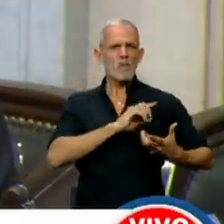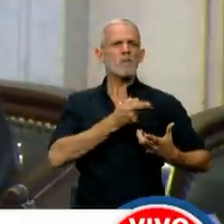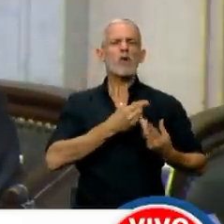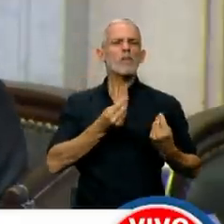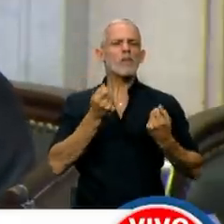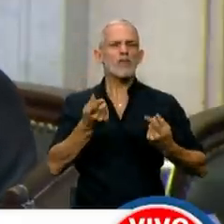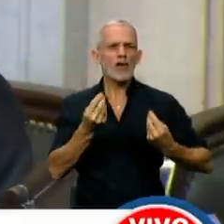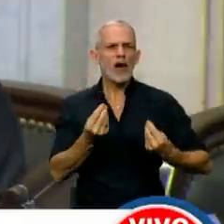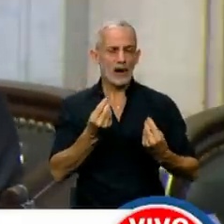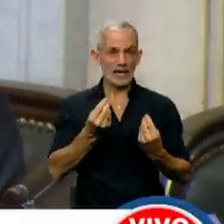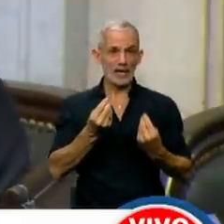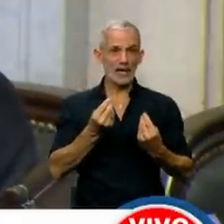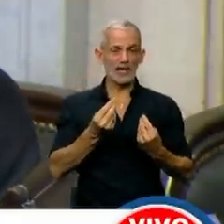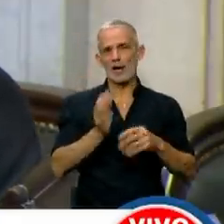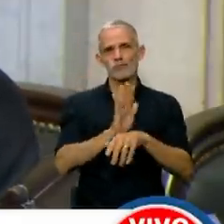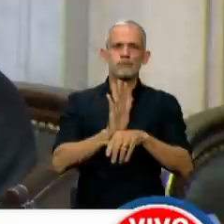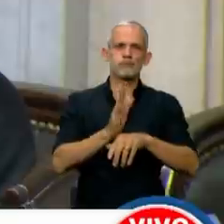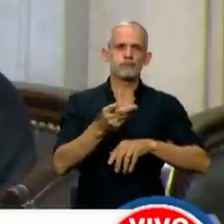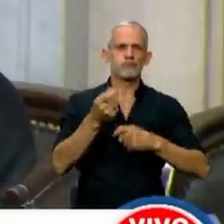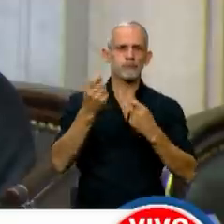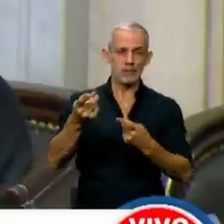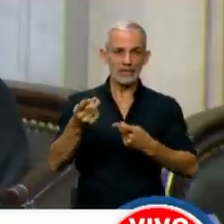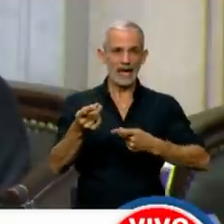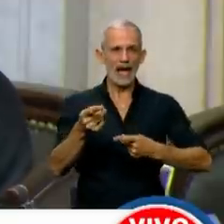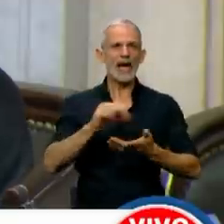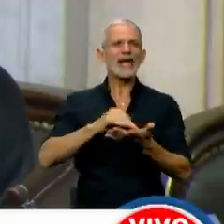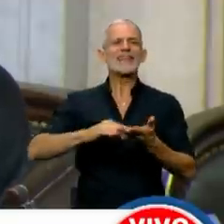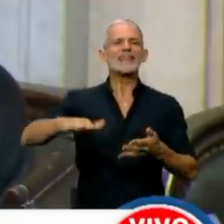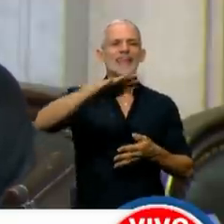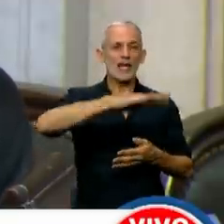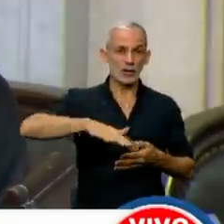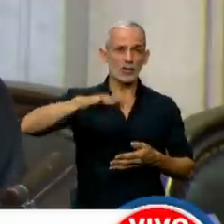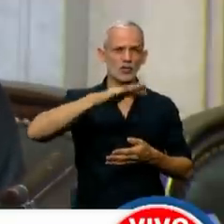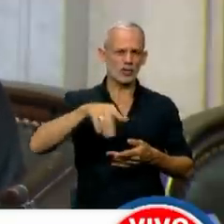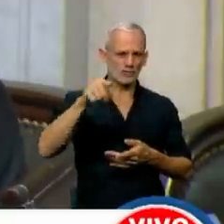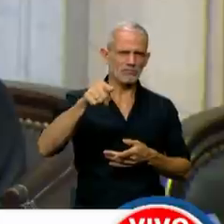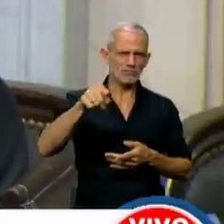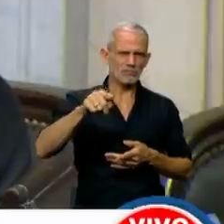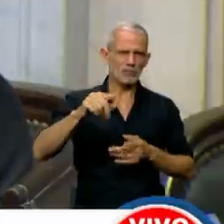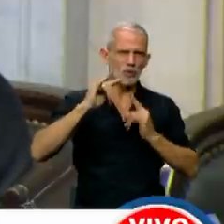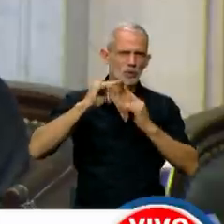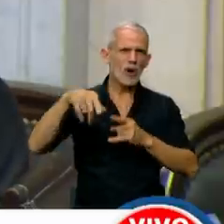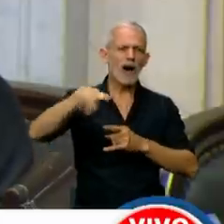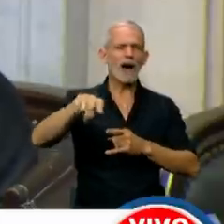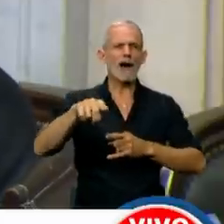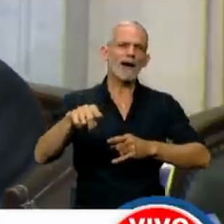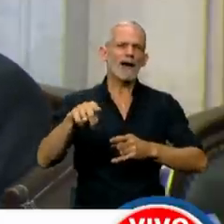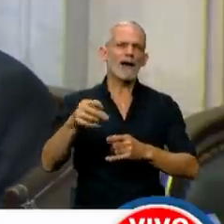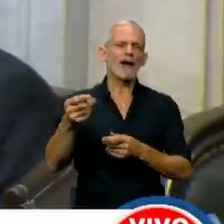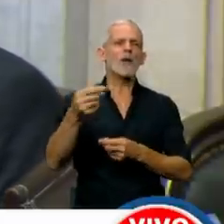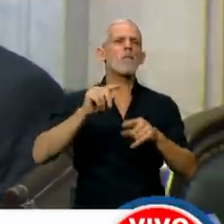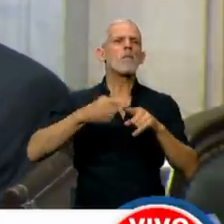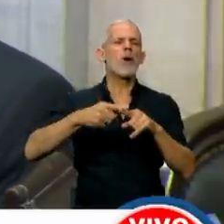para fortalecer y engordar los territorios donde operan principalmente la base de sustentación